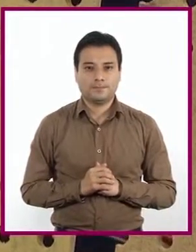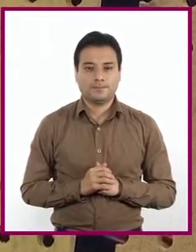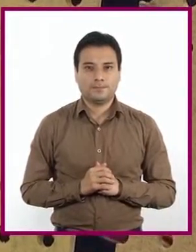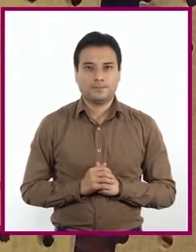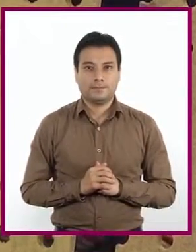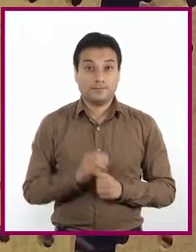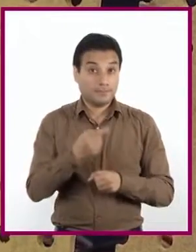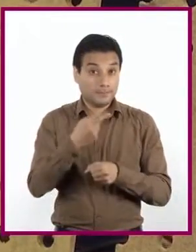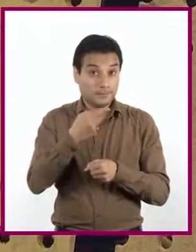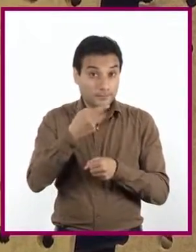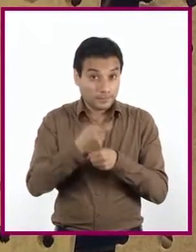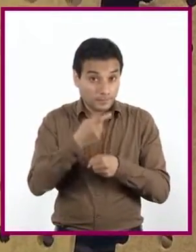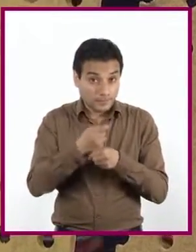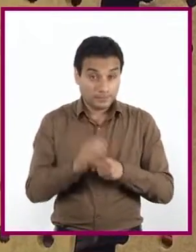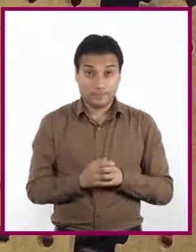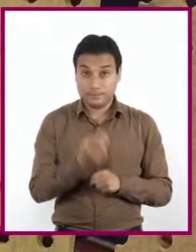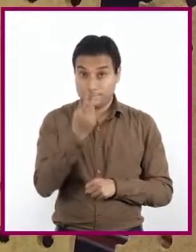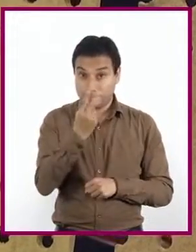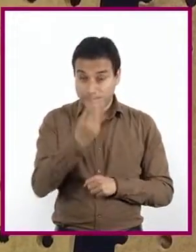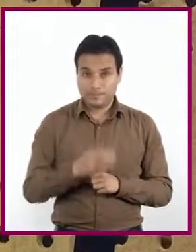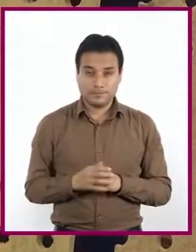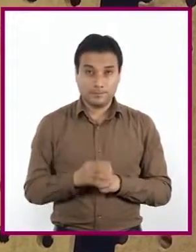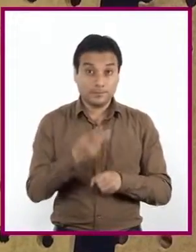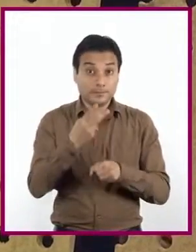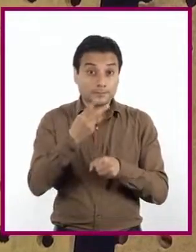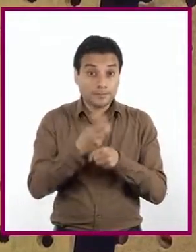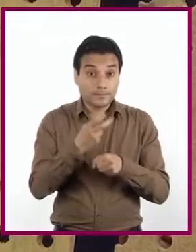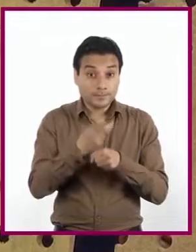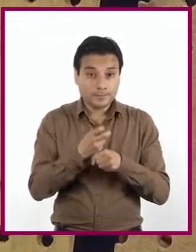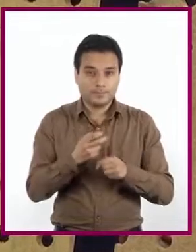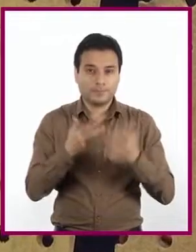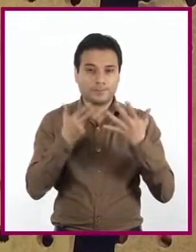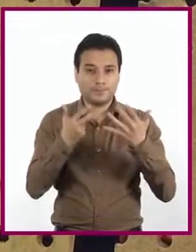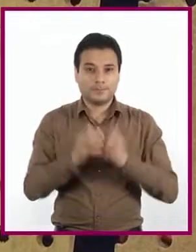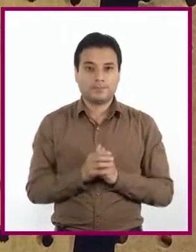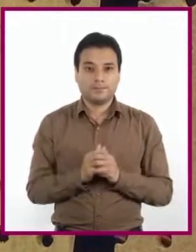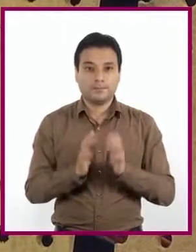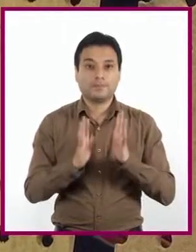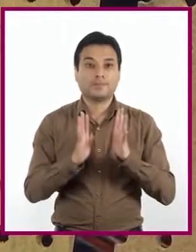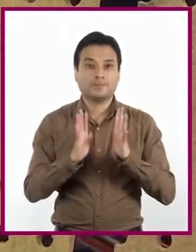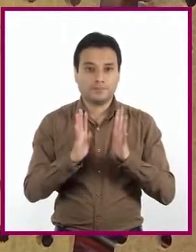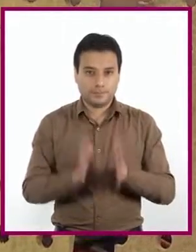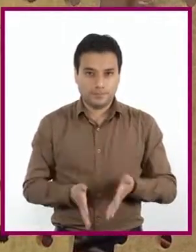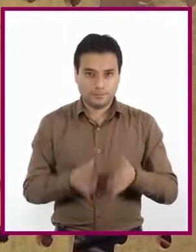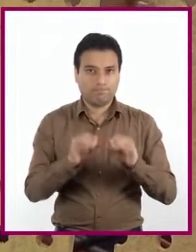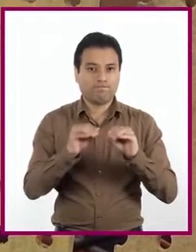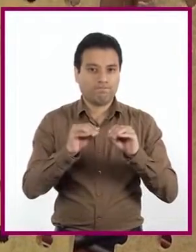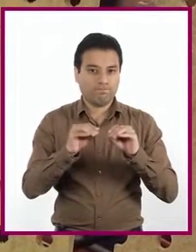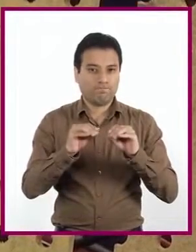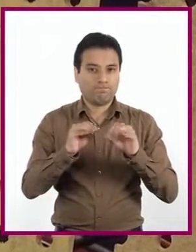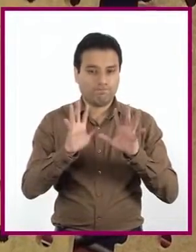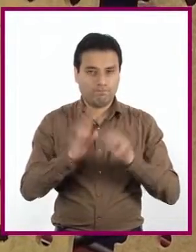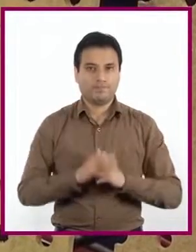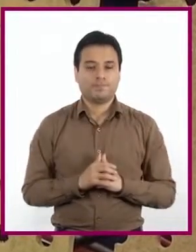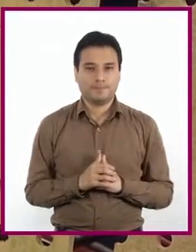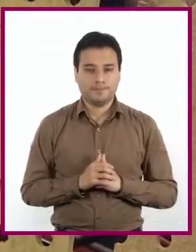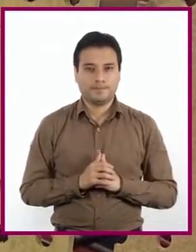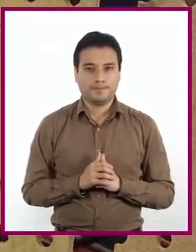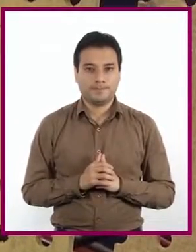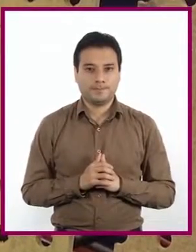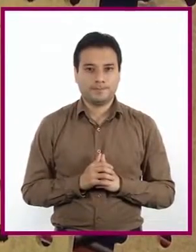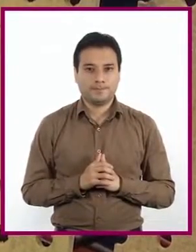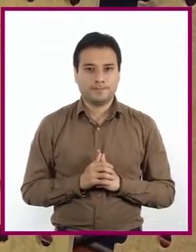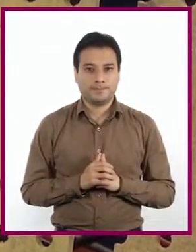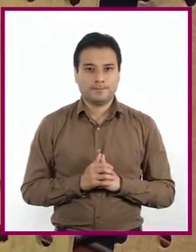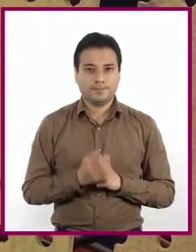son 2, en la segunda son 8. Ya prendimos 4 focos de la segunda órbita y voy a